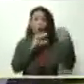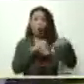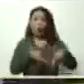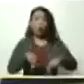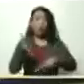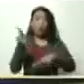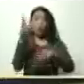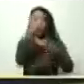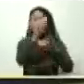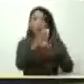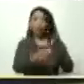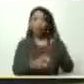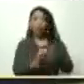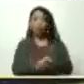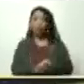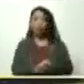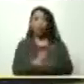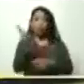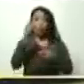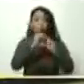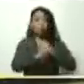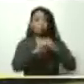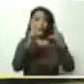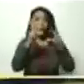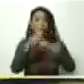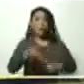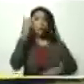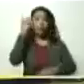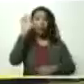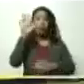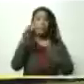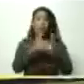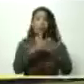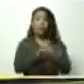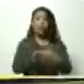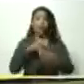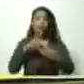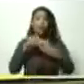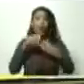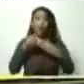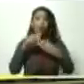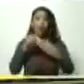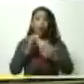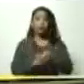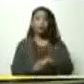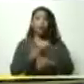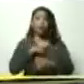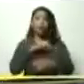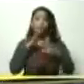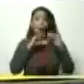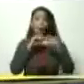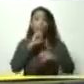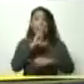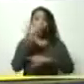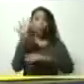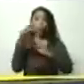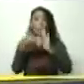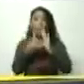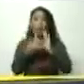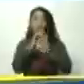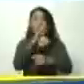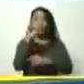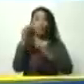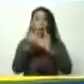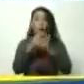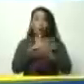características y es un impacto importante son más de 3 mil millones de dólares estamos hablando entre 24 mil y 30 mil millones